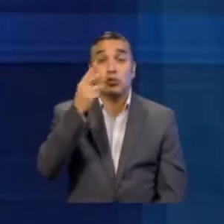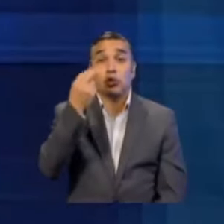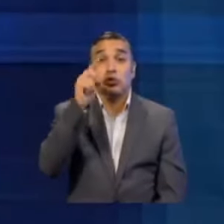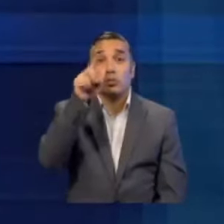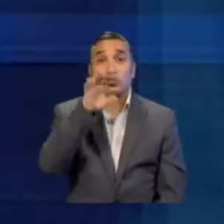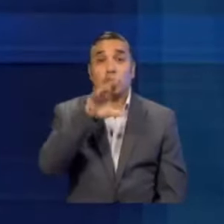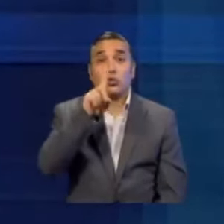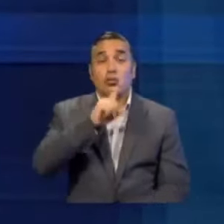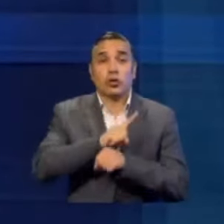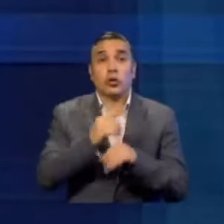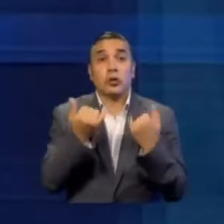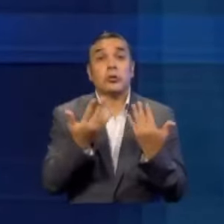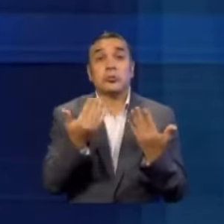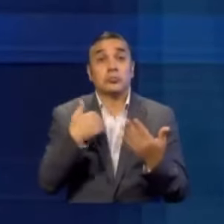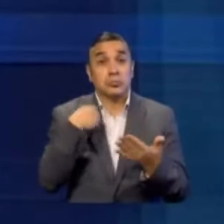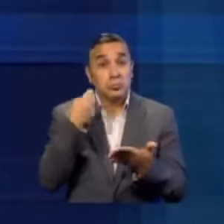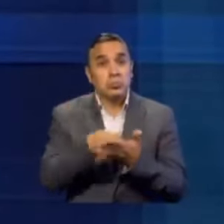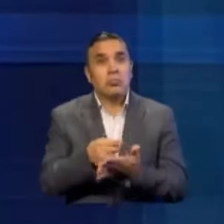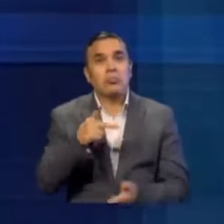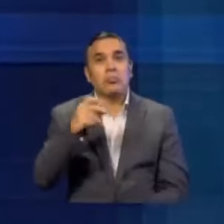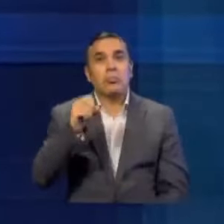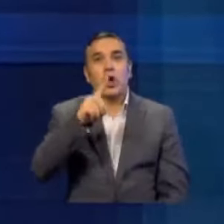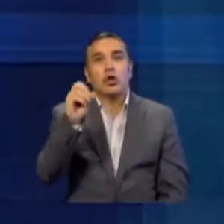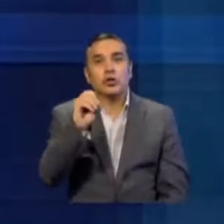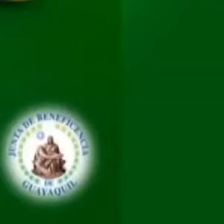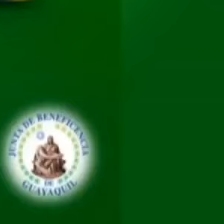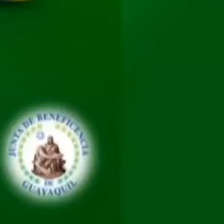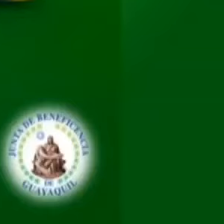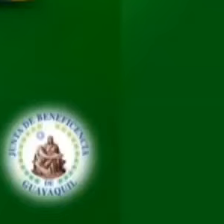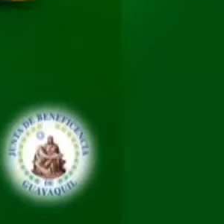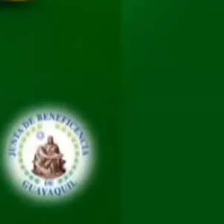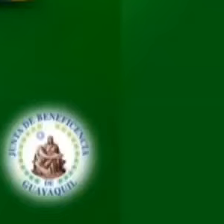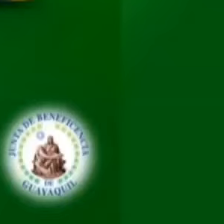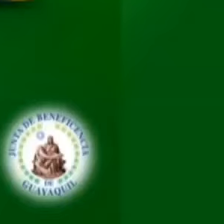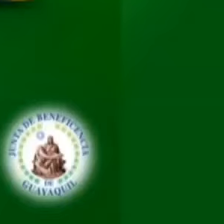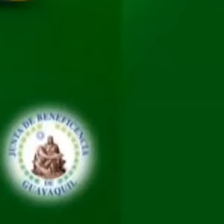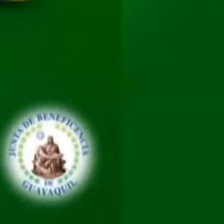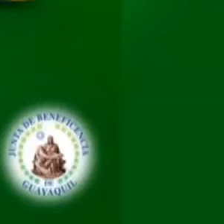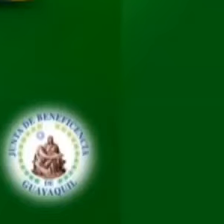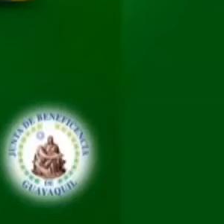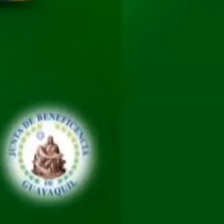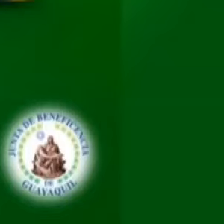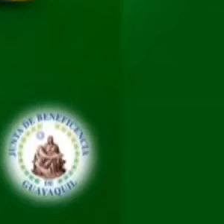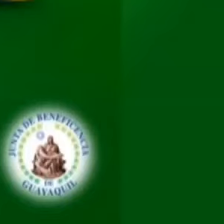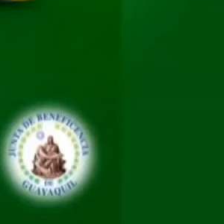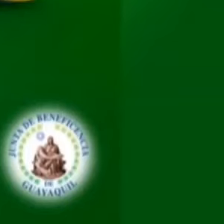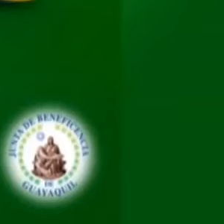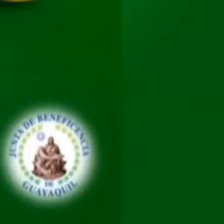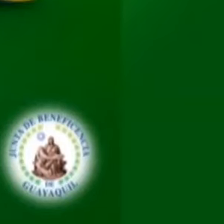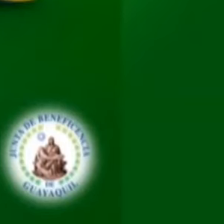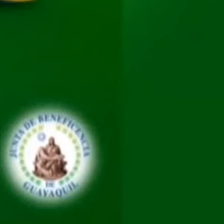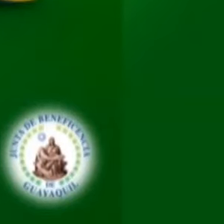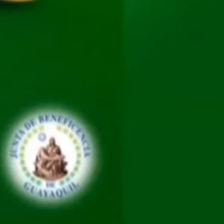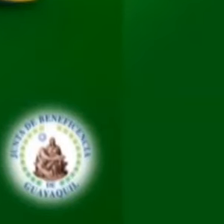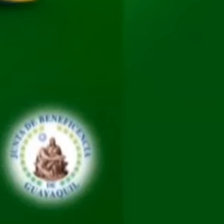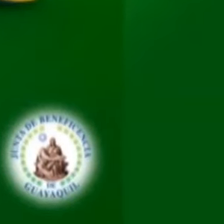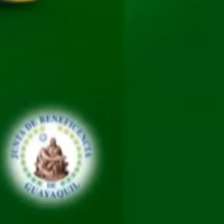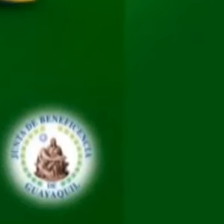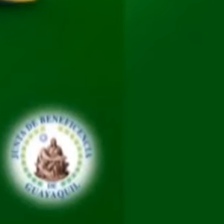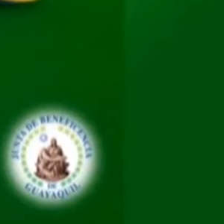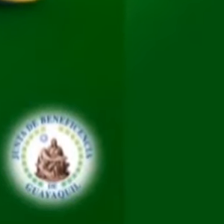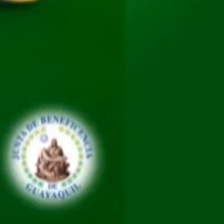12:51, estás a tiempo de comprar tu boleto de Pozo Millonario y descubrir si este lunes 1 de marzo cambiarás la vida de tu familia con